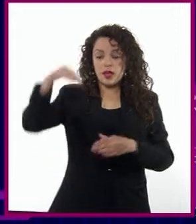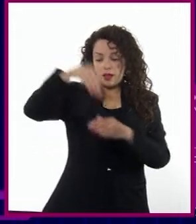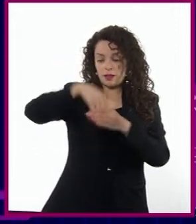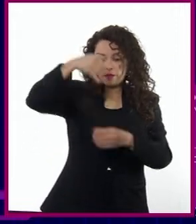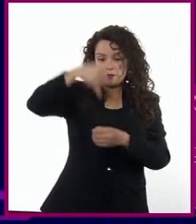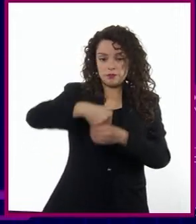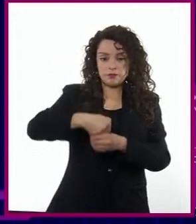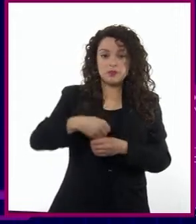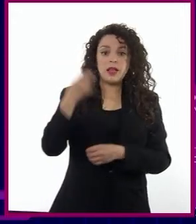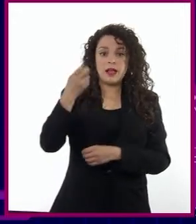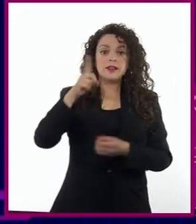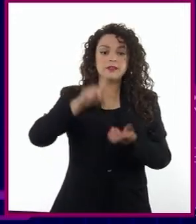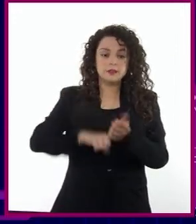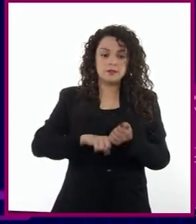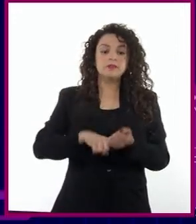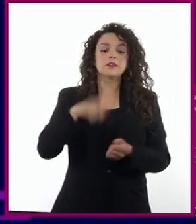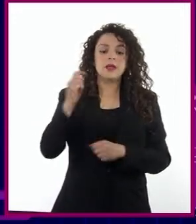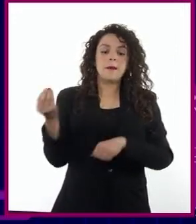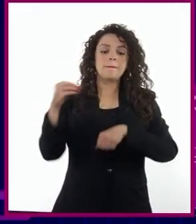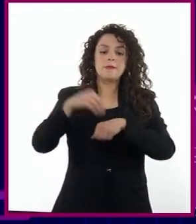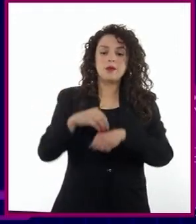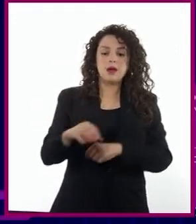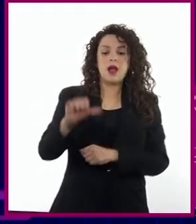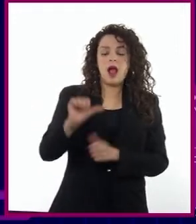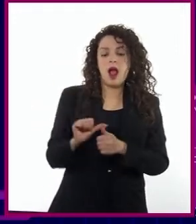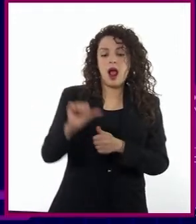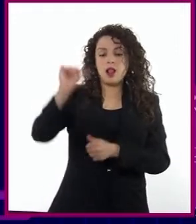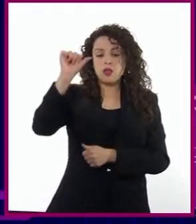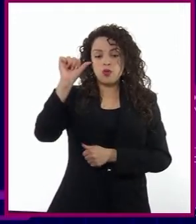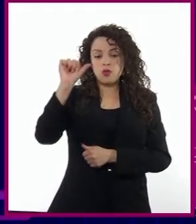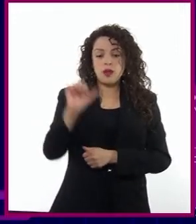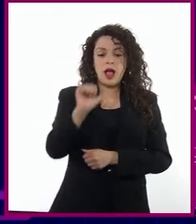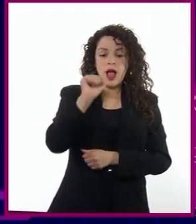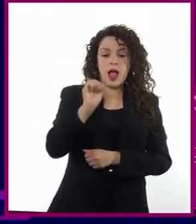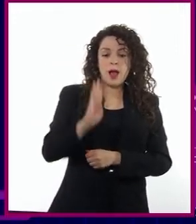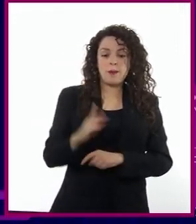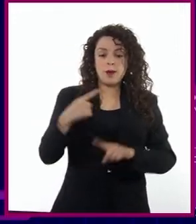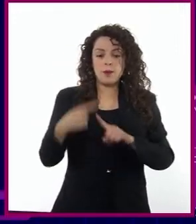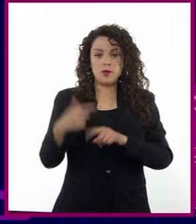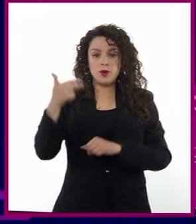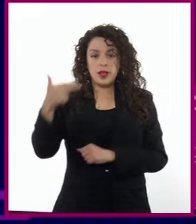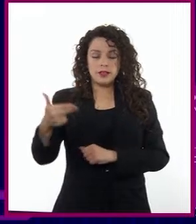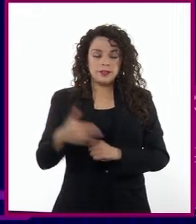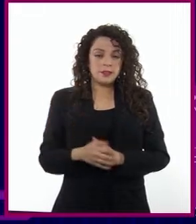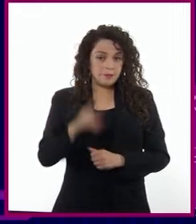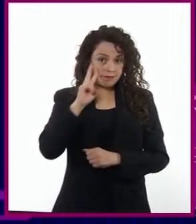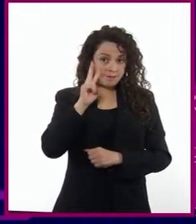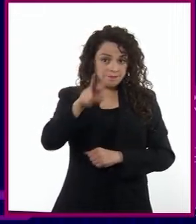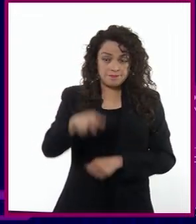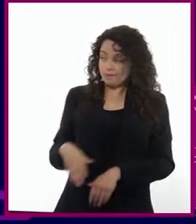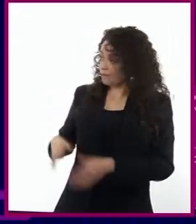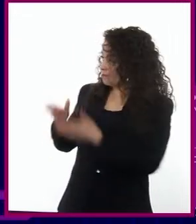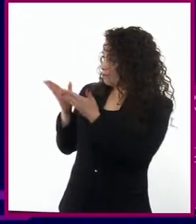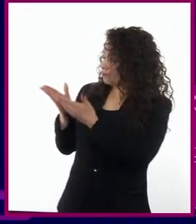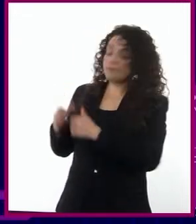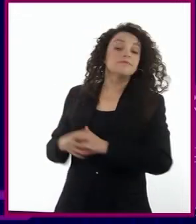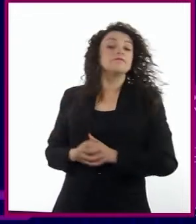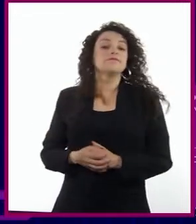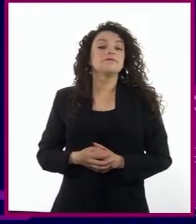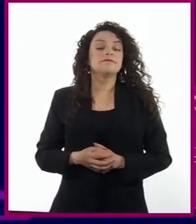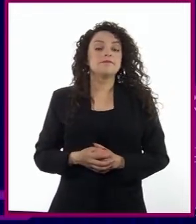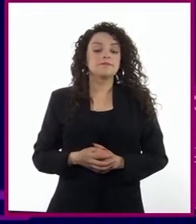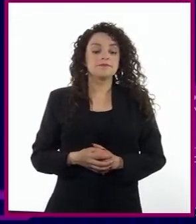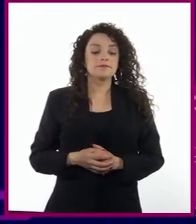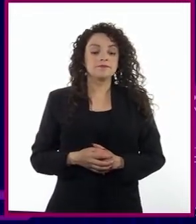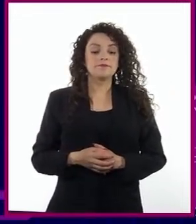la altura. Considerando esto, para calcular el volumen de dicha figura, tenemos que V es igual a área de la